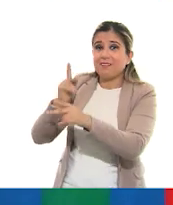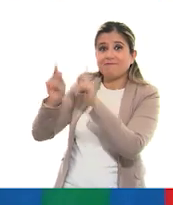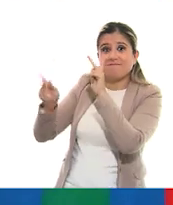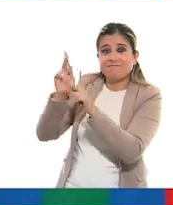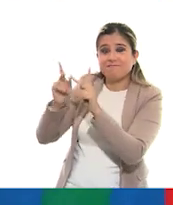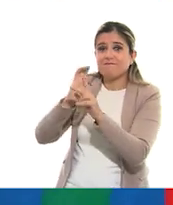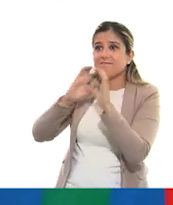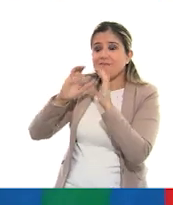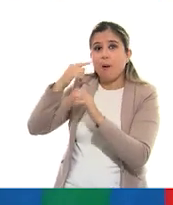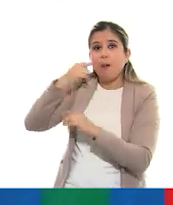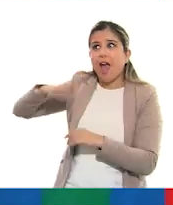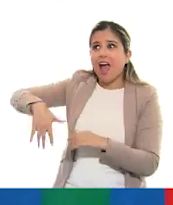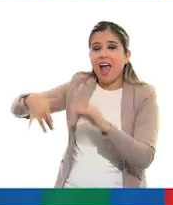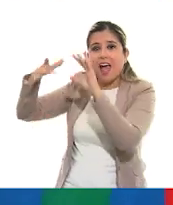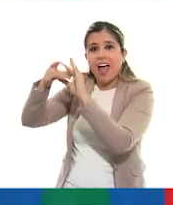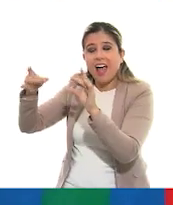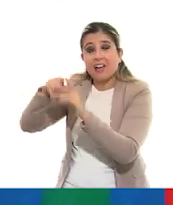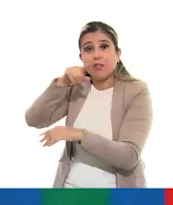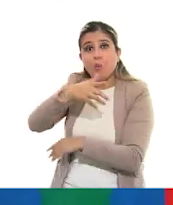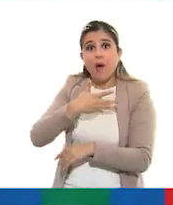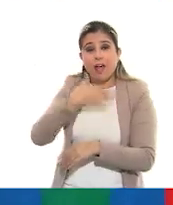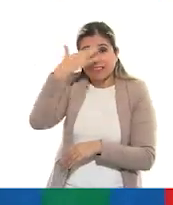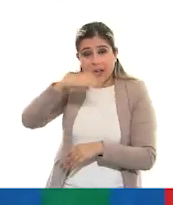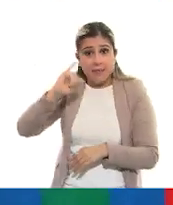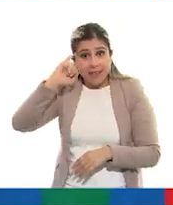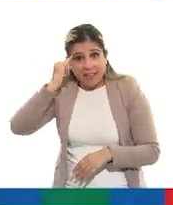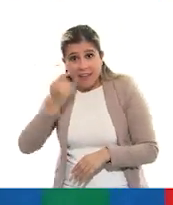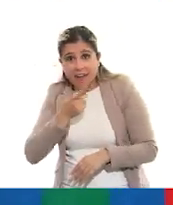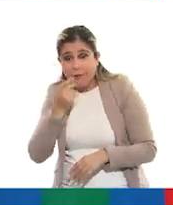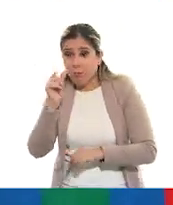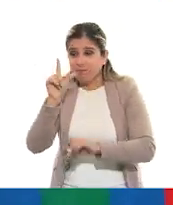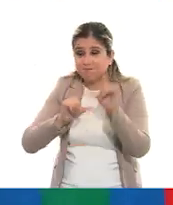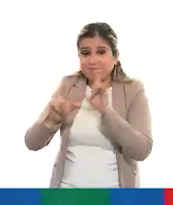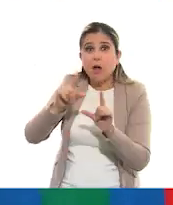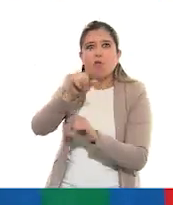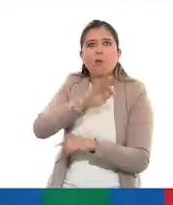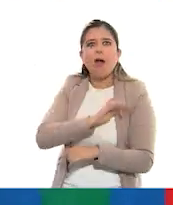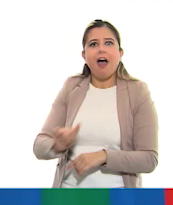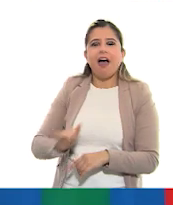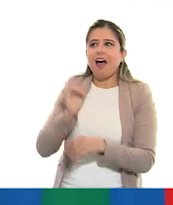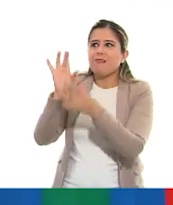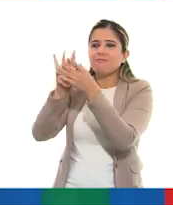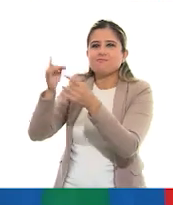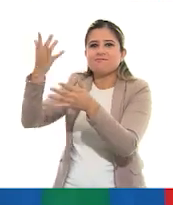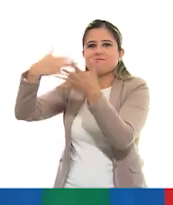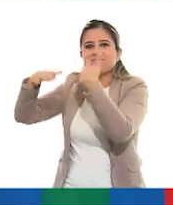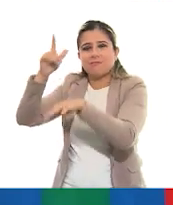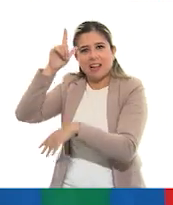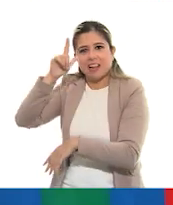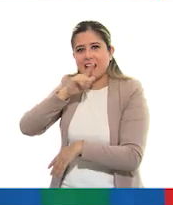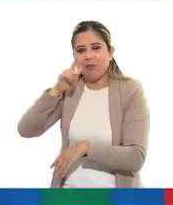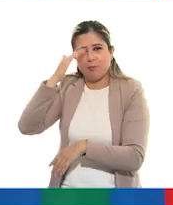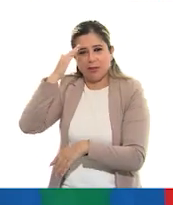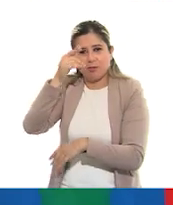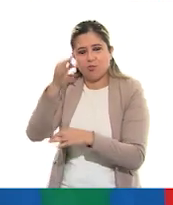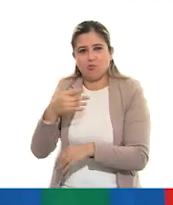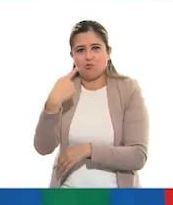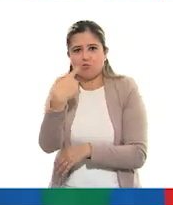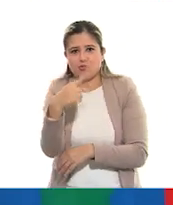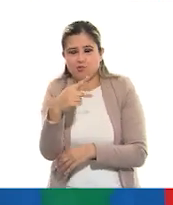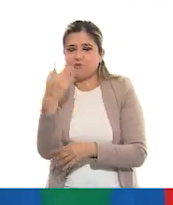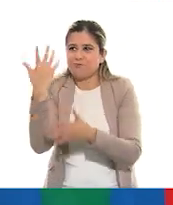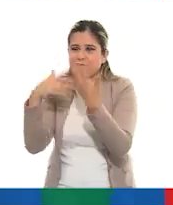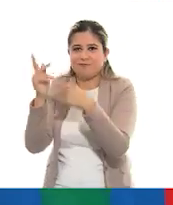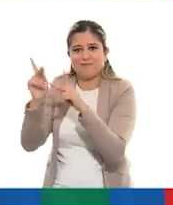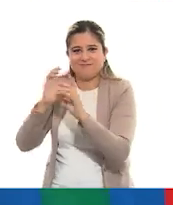la fortuna de hablar una lengua indígena, aprovecha también este momento para practicarla y platica con tu familia en tu lengua materna. Por hoy hemos